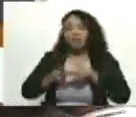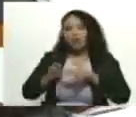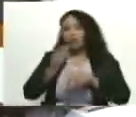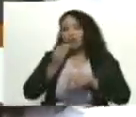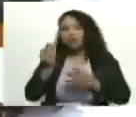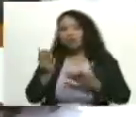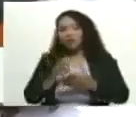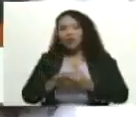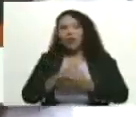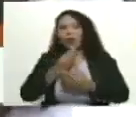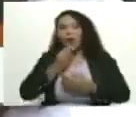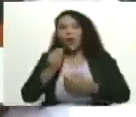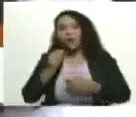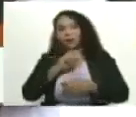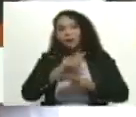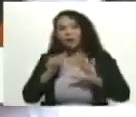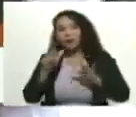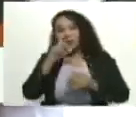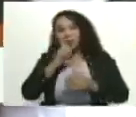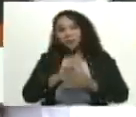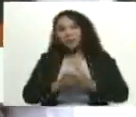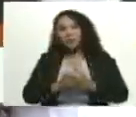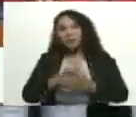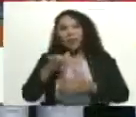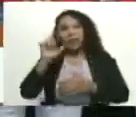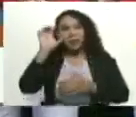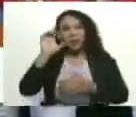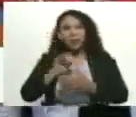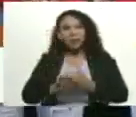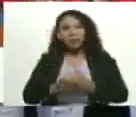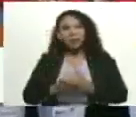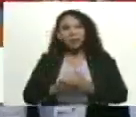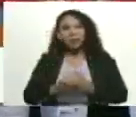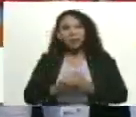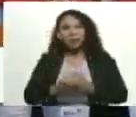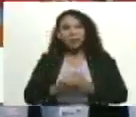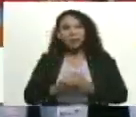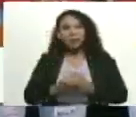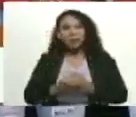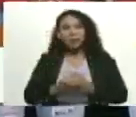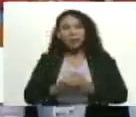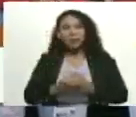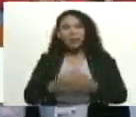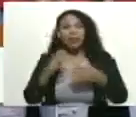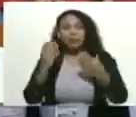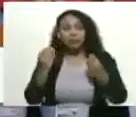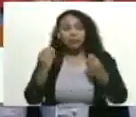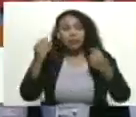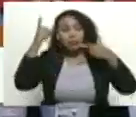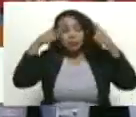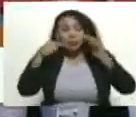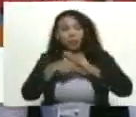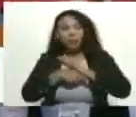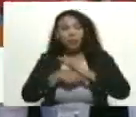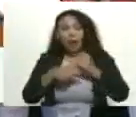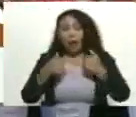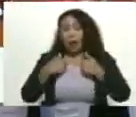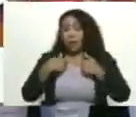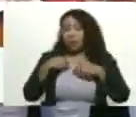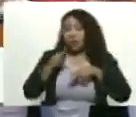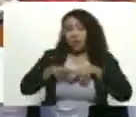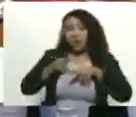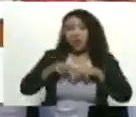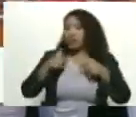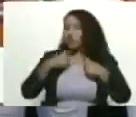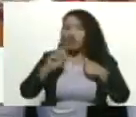Joven de 16 años, joven de la patria, él es Chávez. Fíjense, tan es Chávez que me dice, a mí no me digan niño, yo soy un